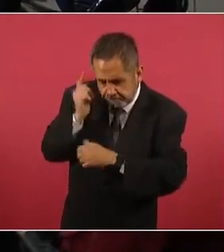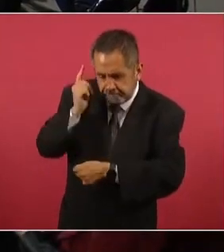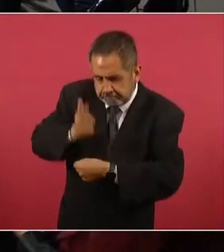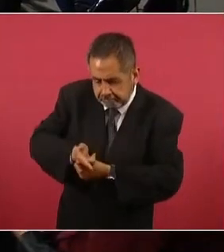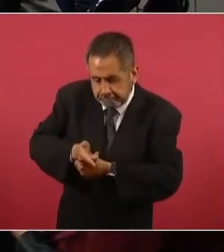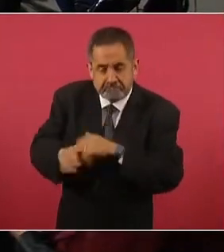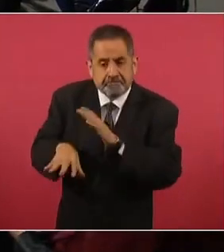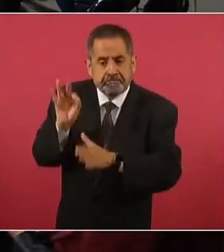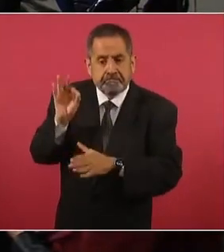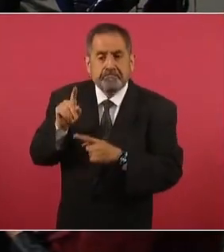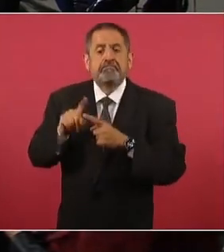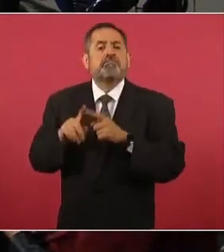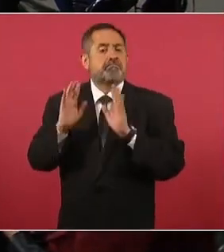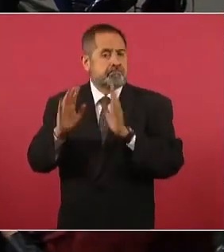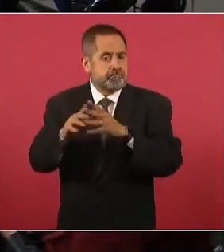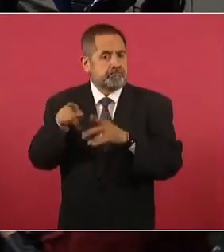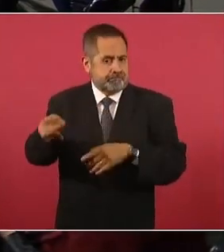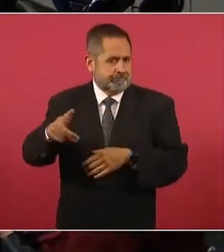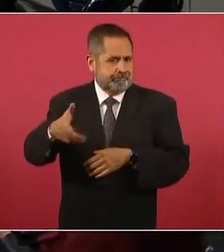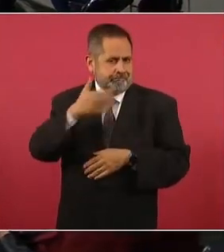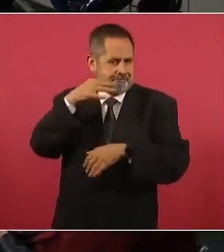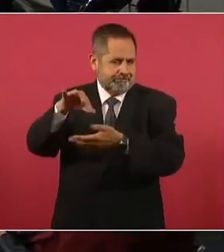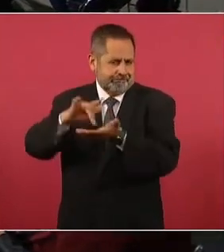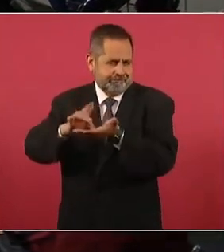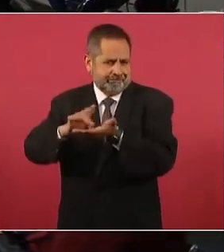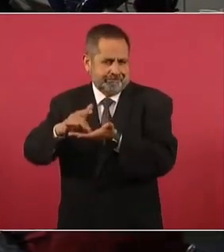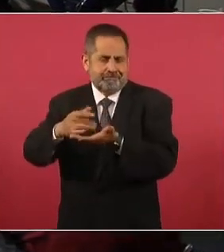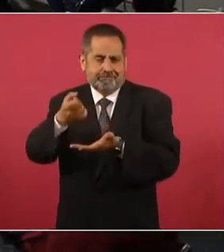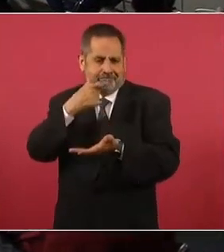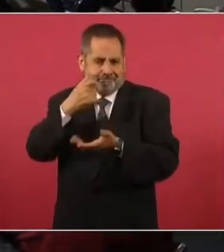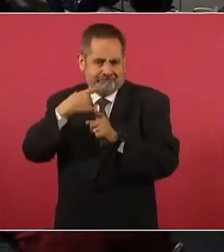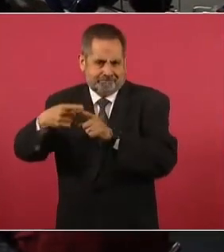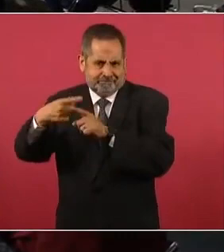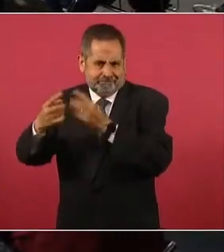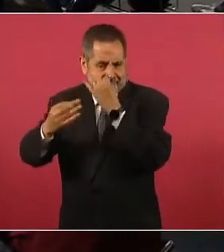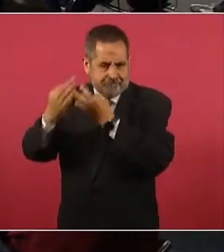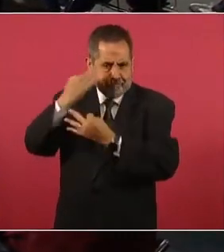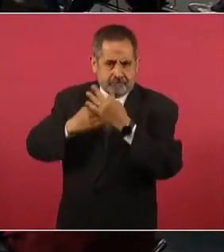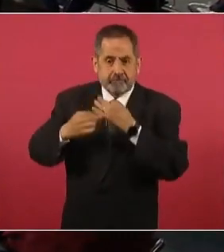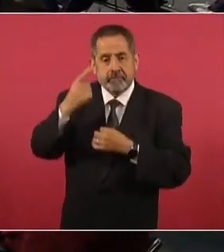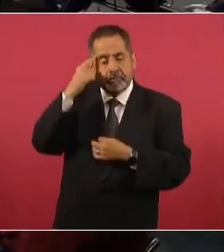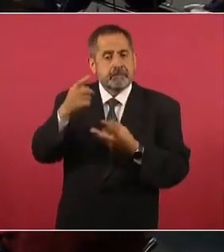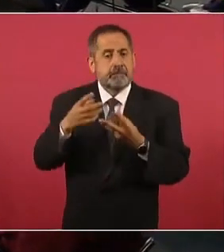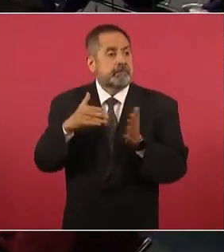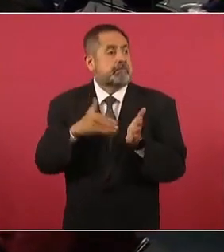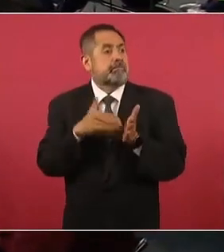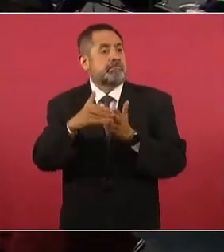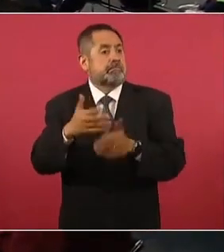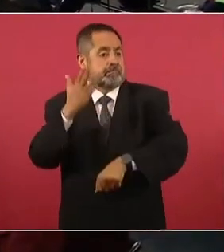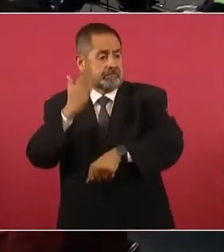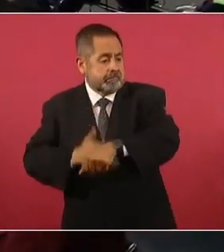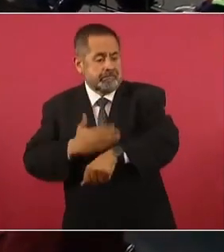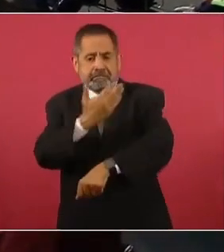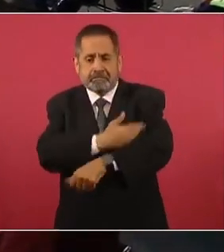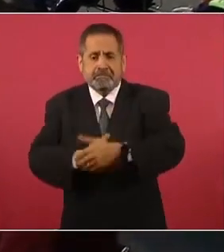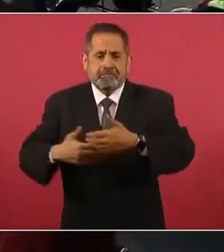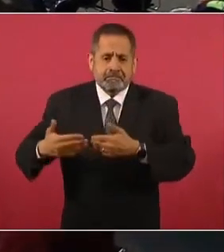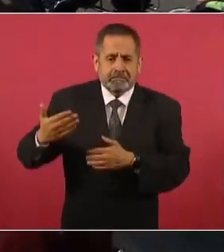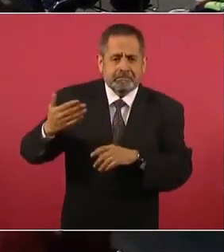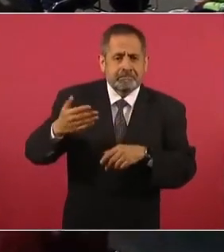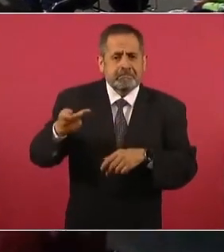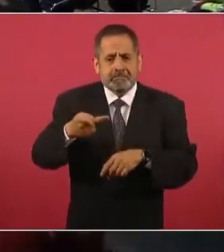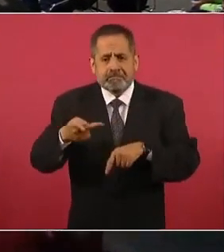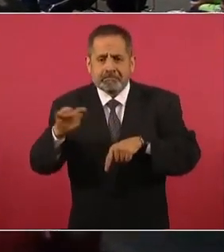podrían implementar esa técnica médica a fin de que ya no haya miles de amputaciones de manos